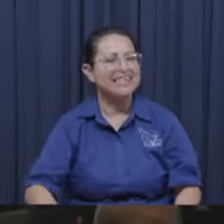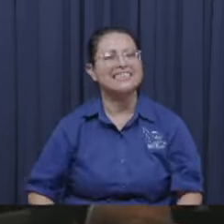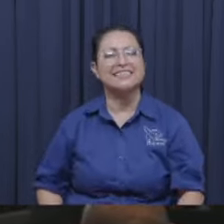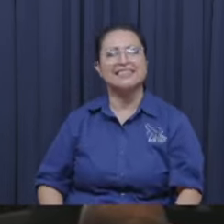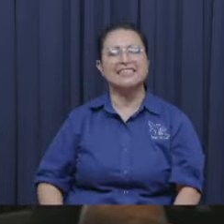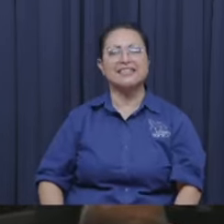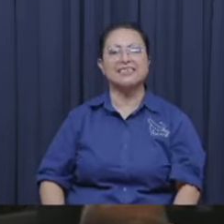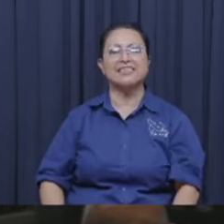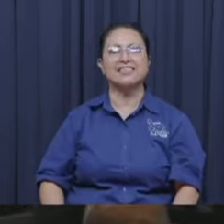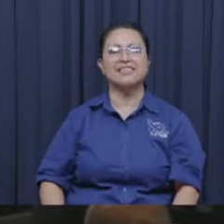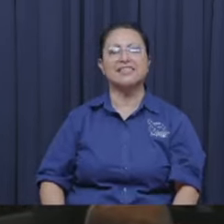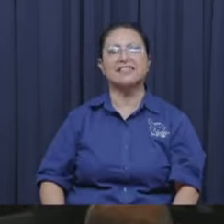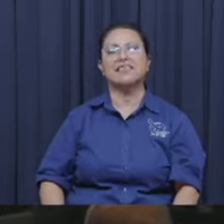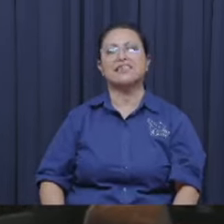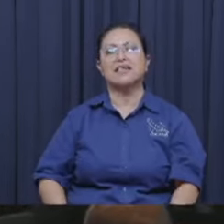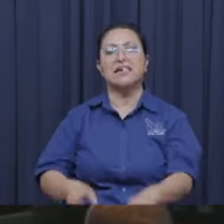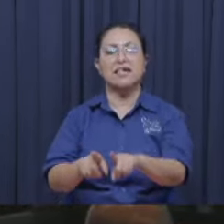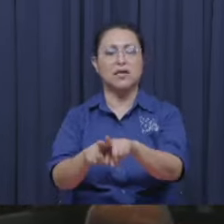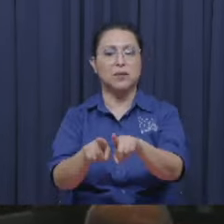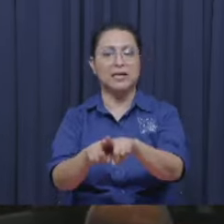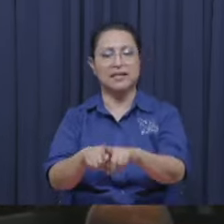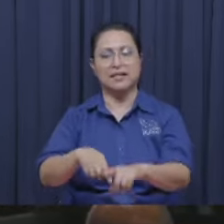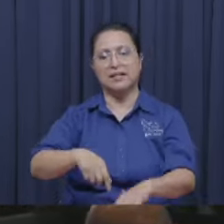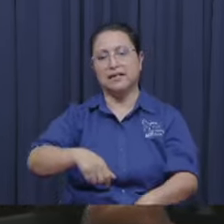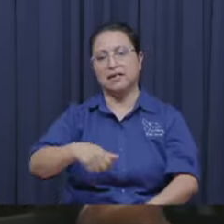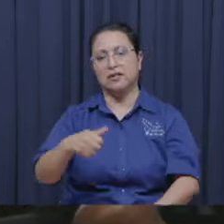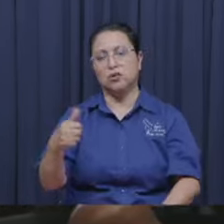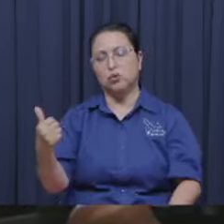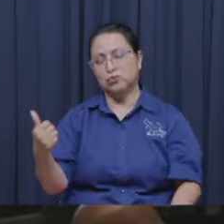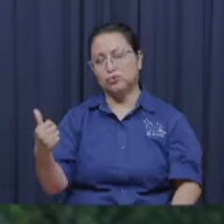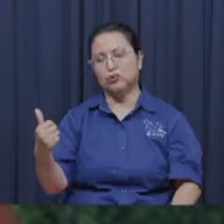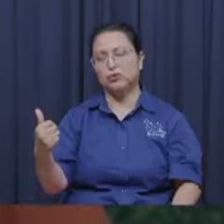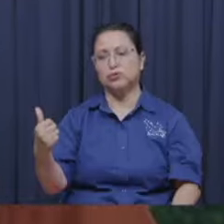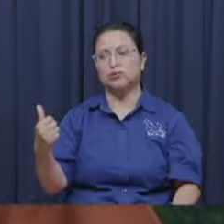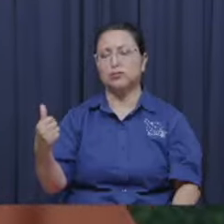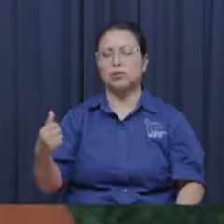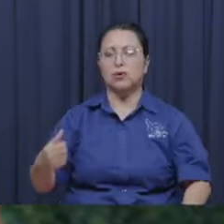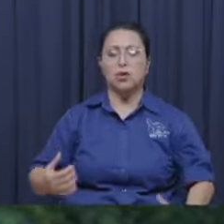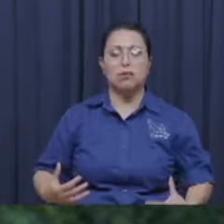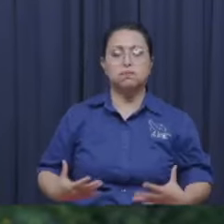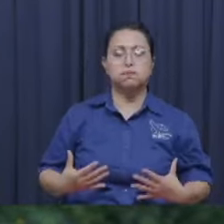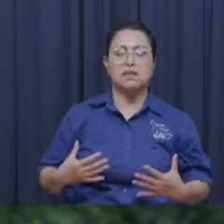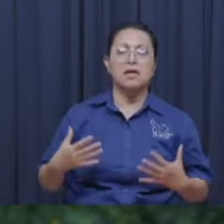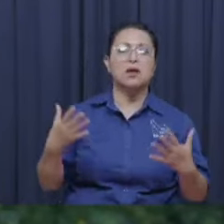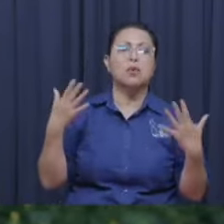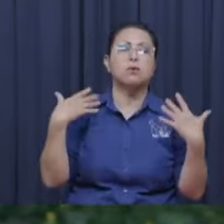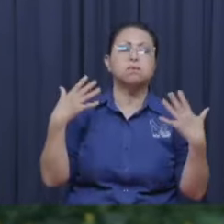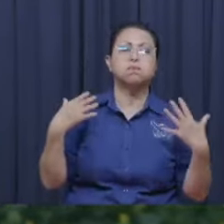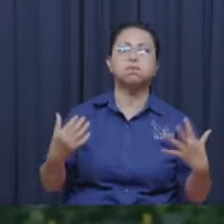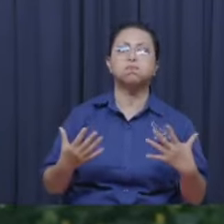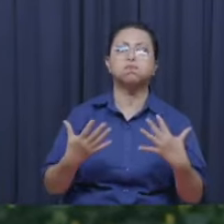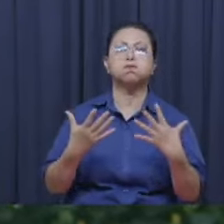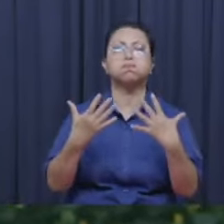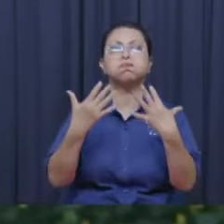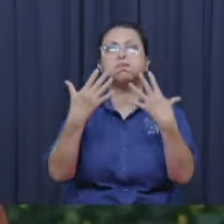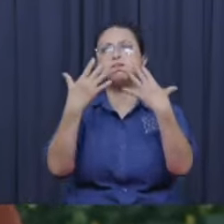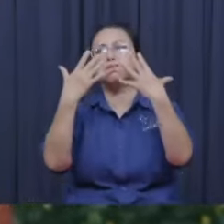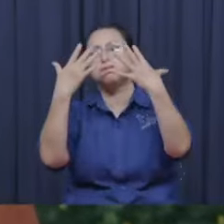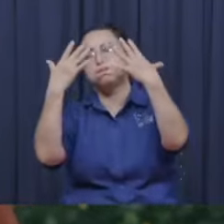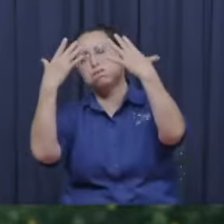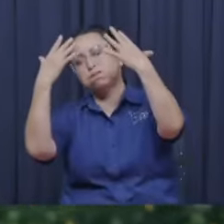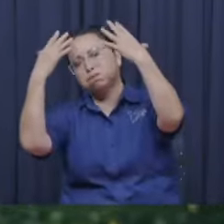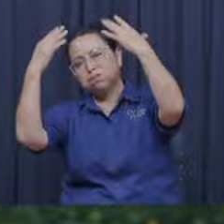No, como aquellos hermanitos, hermano, que parece sauna su baño. El humo, todos oxidados los tornillos de la